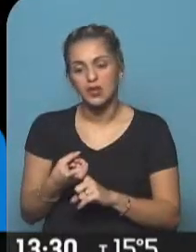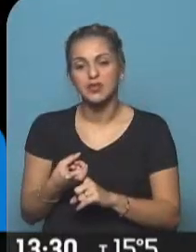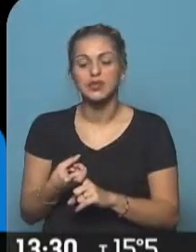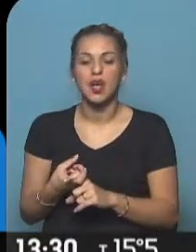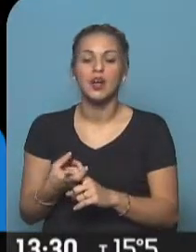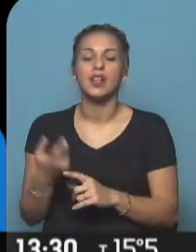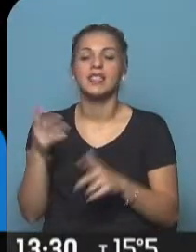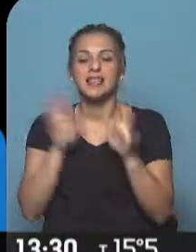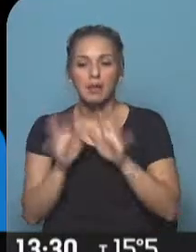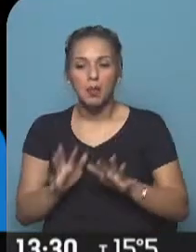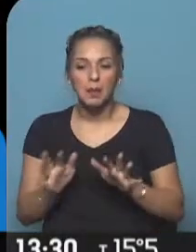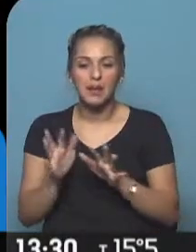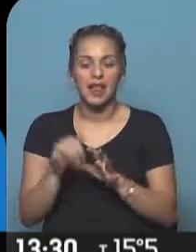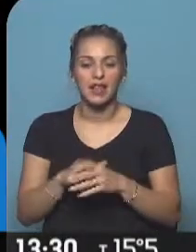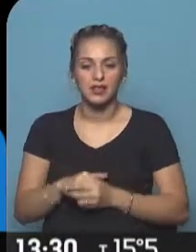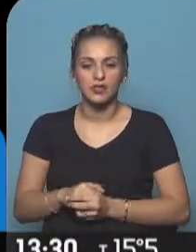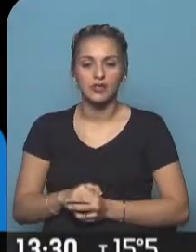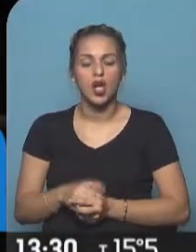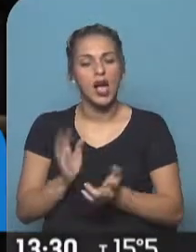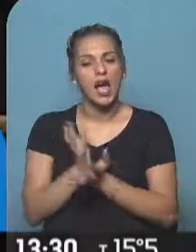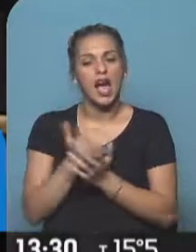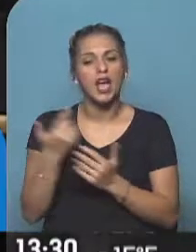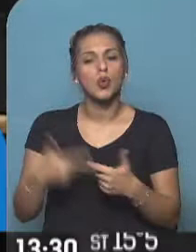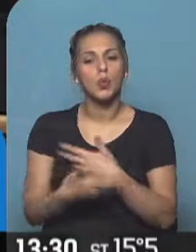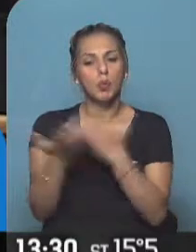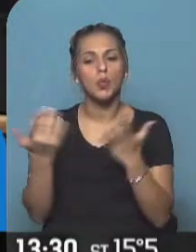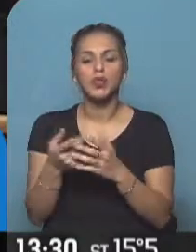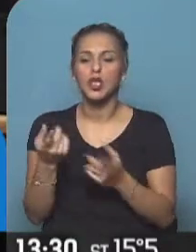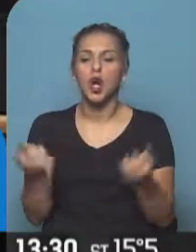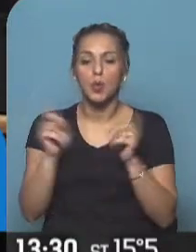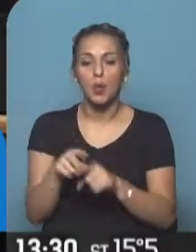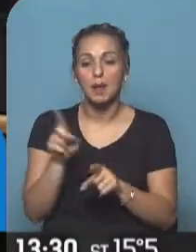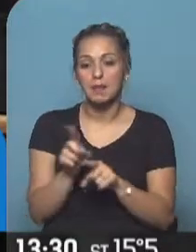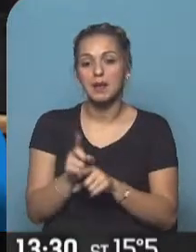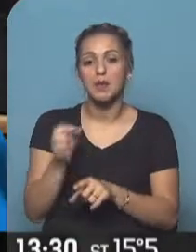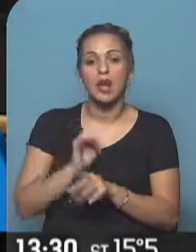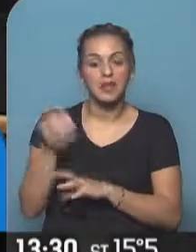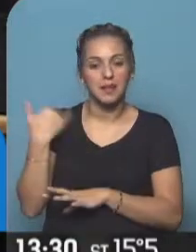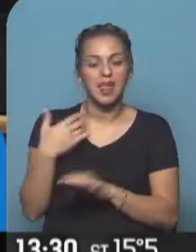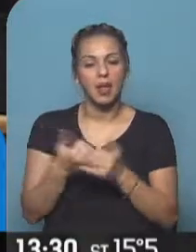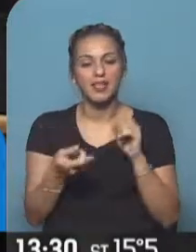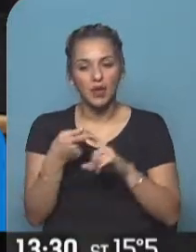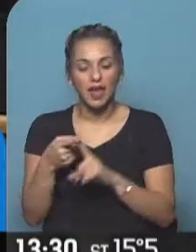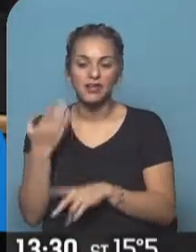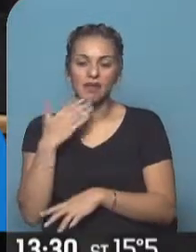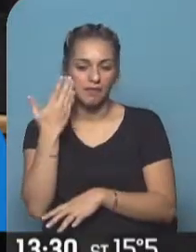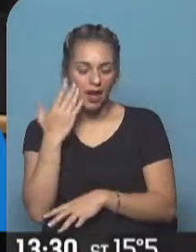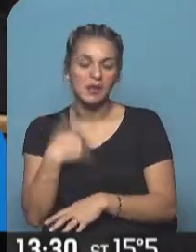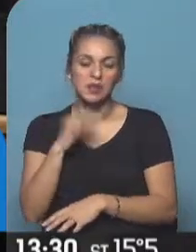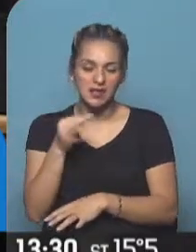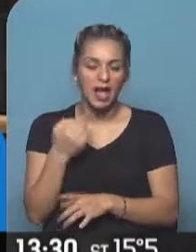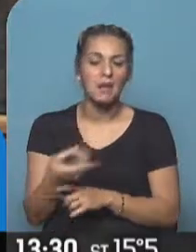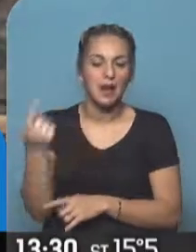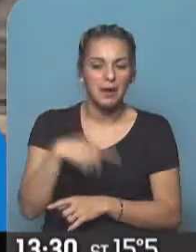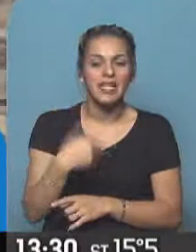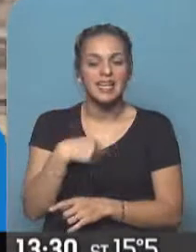que estamos preparándolo también. Se genera ya un público que vuelve al año pasado, me quedan contactos por Facebook, que hablamos, saben que van a venir o vienen con ganas de